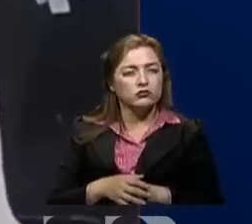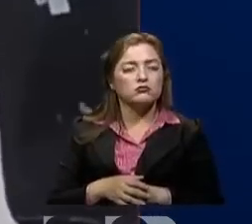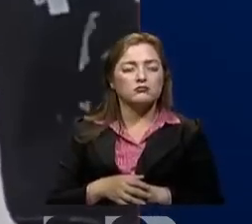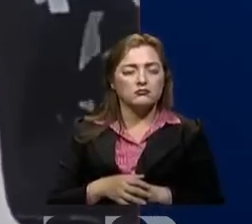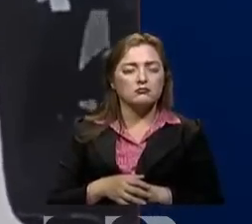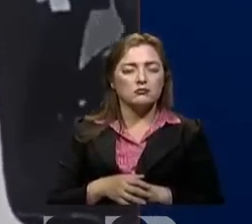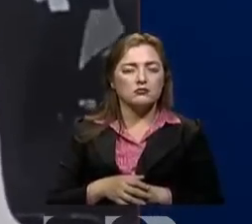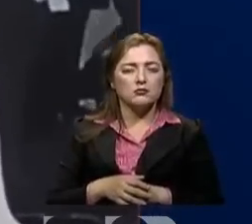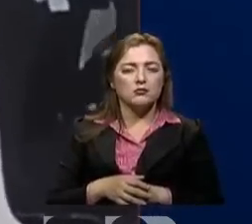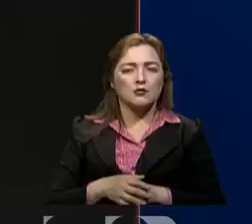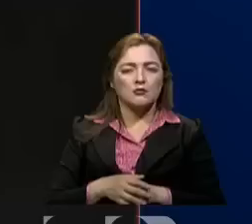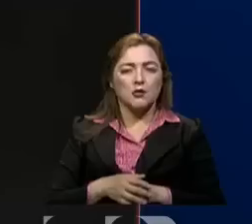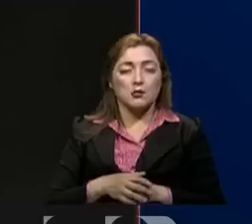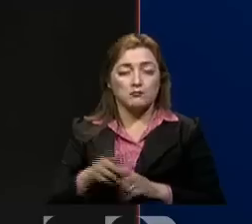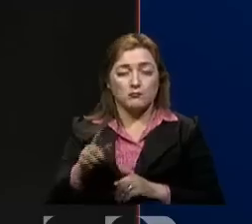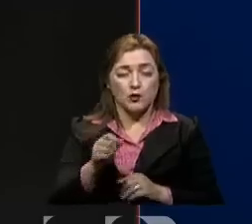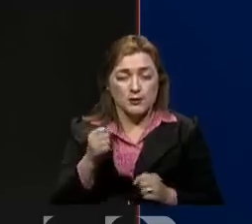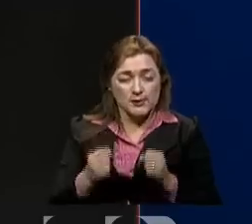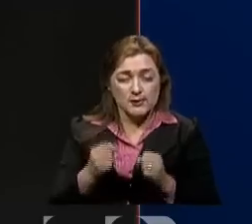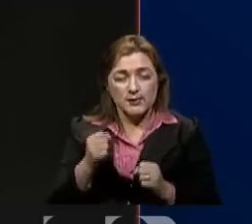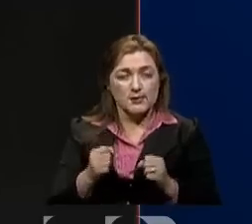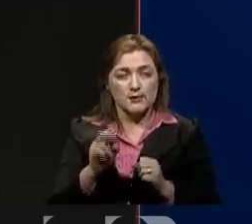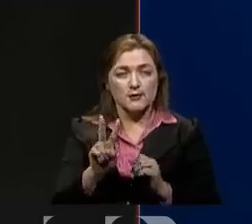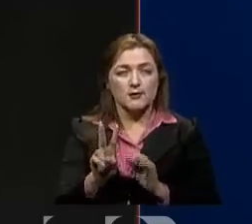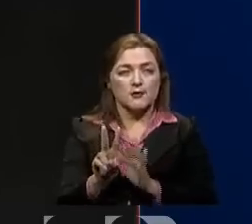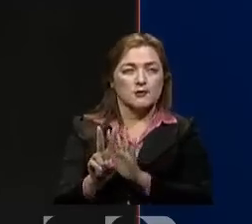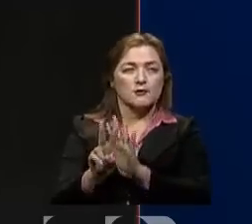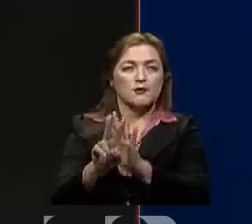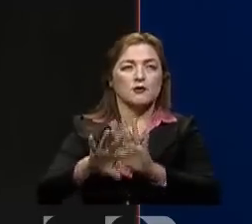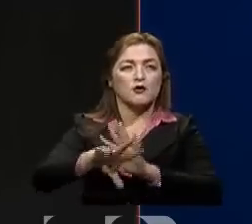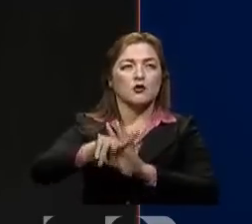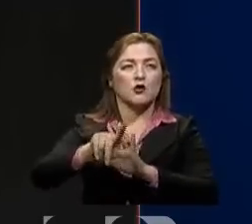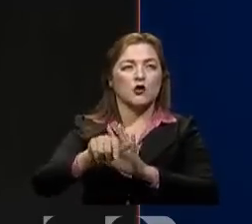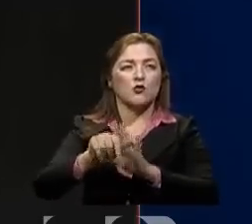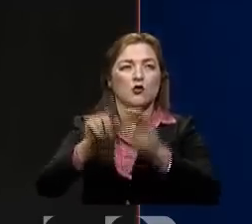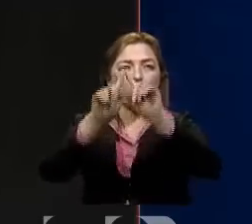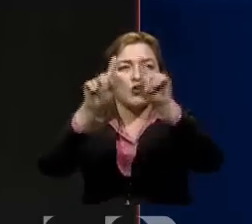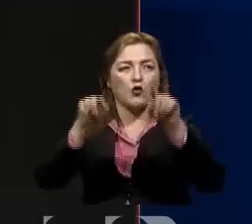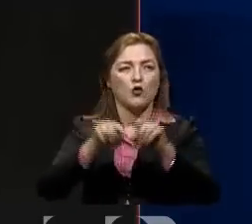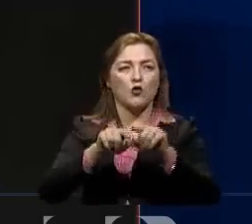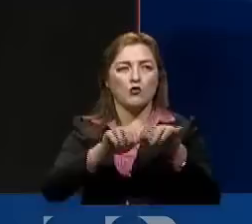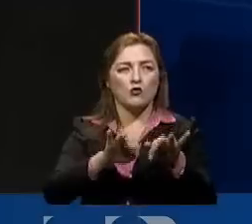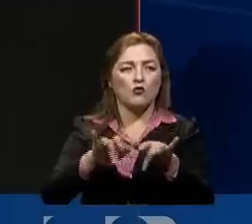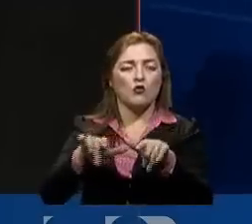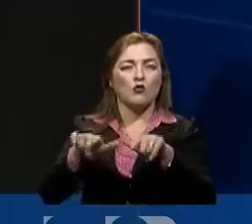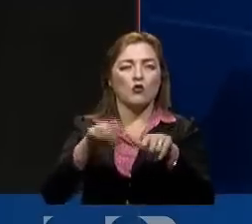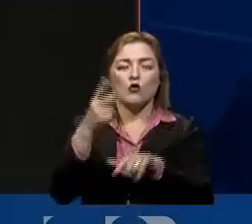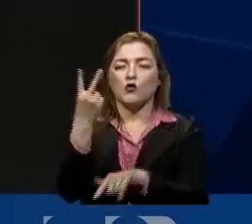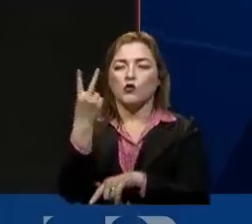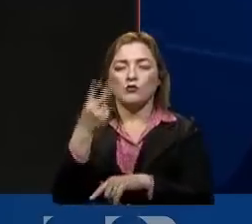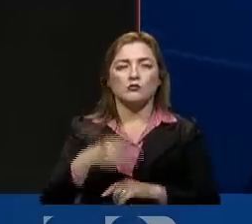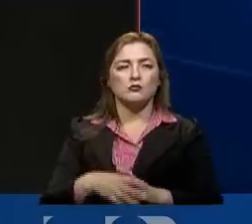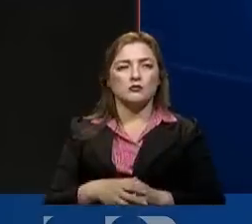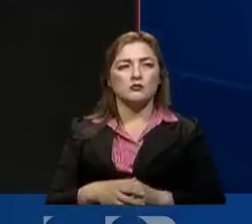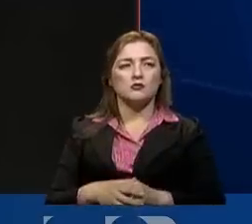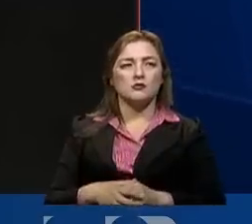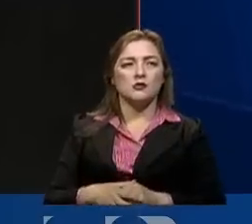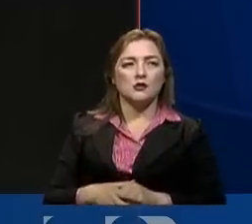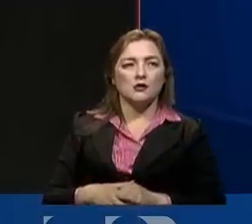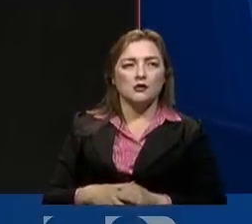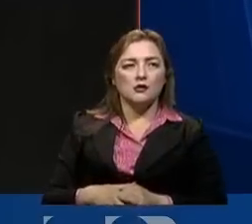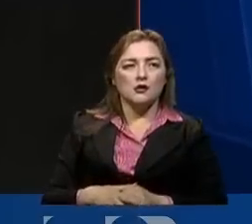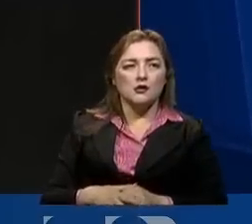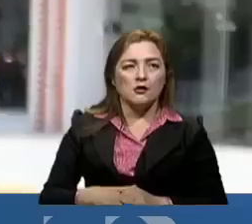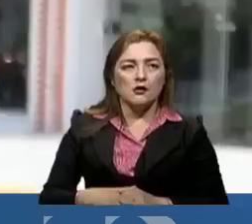de desarrollo infantil donde habrían robado dos computadoras y otros artículos del lugar. Nos encontramos involucrados en un